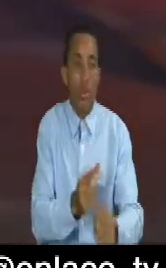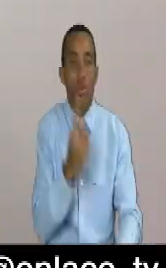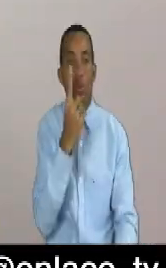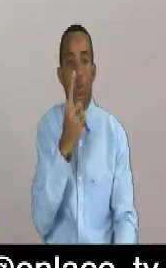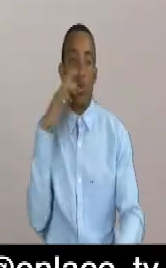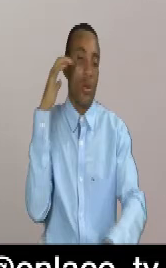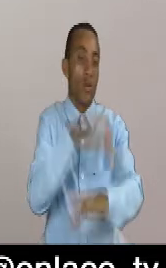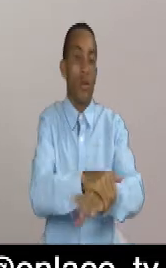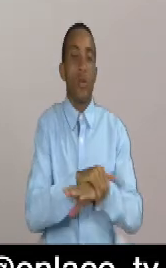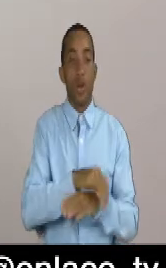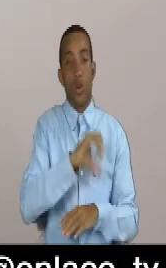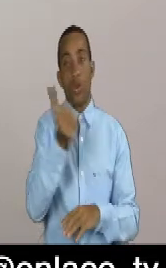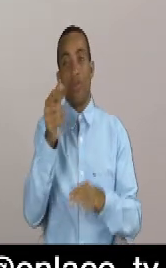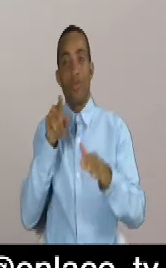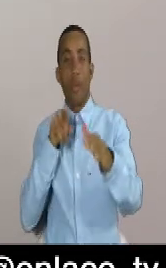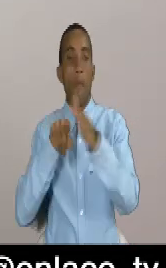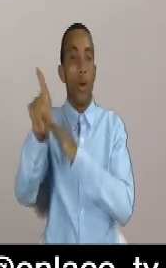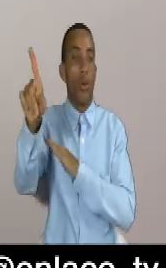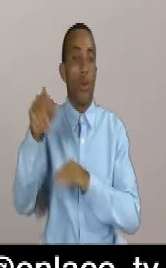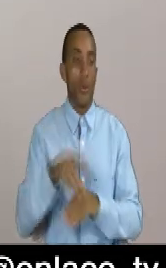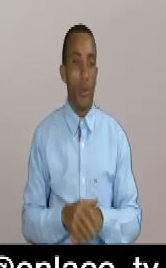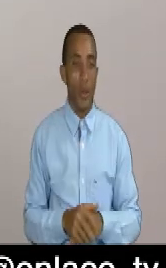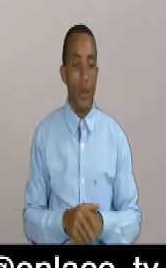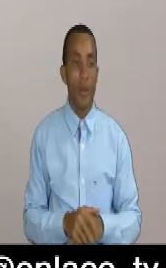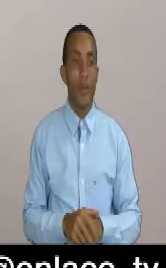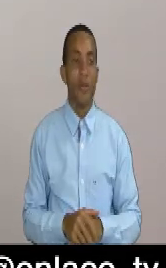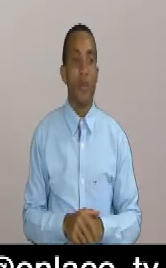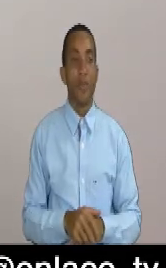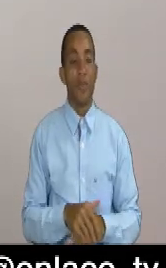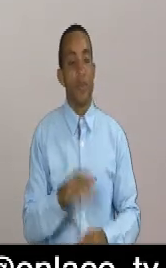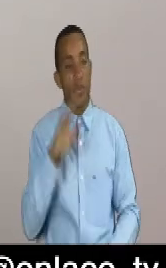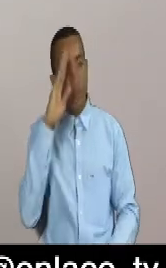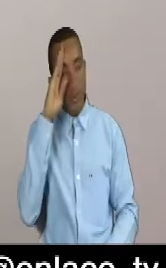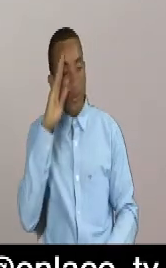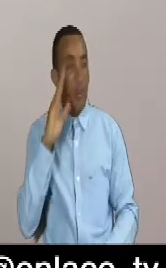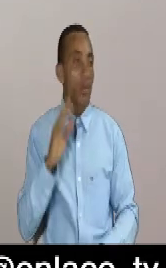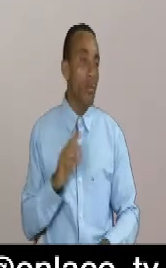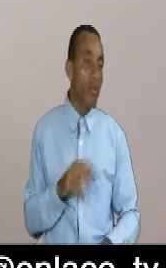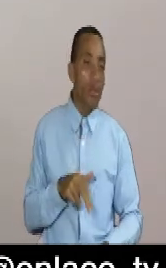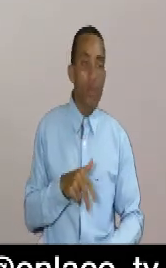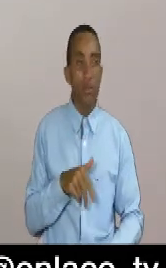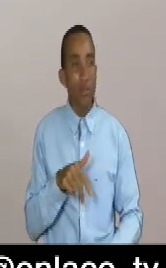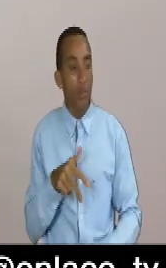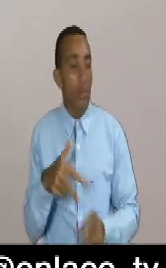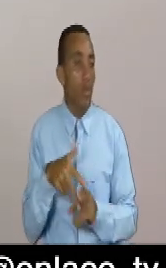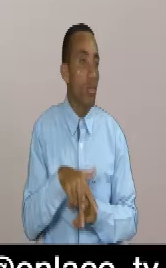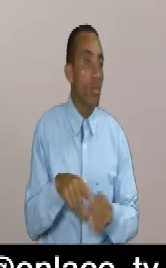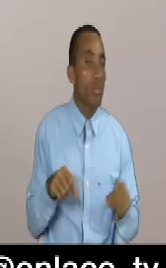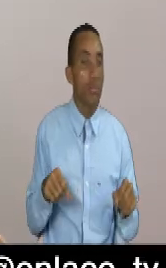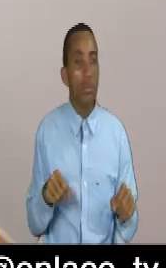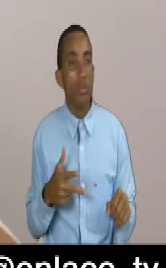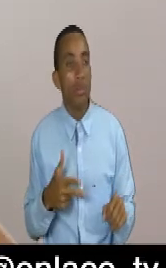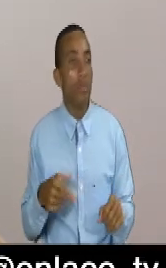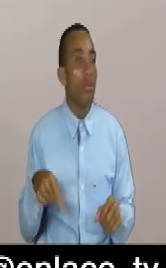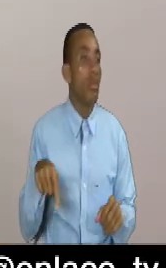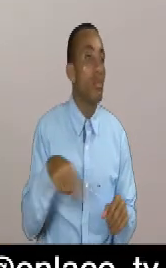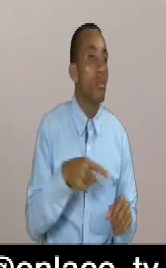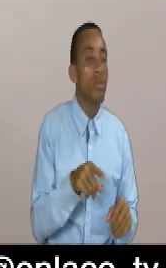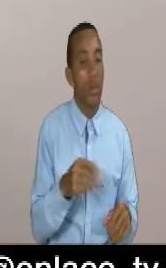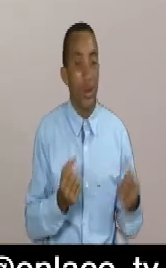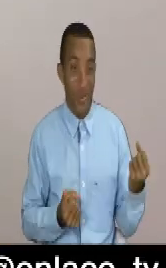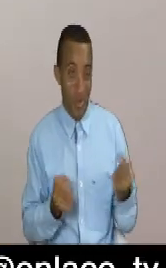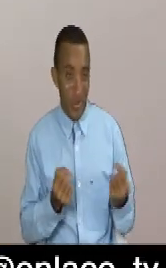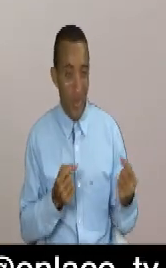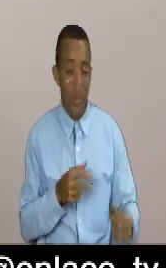logró huir. Nuestras patrullas de vigilancia, en su recorrido, en su patrullaje, en el control que realizan en cada uno de los cuadrantes, sorprendió